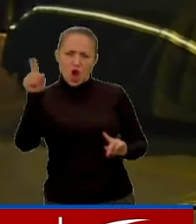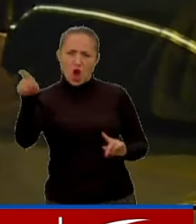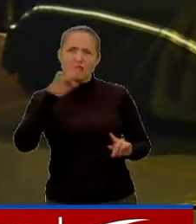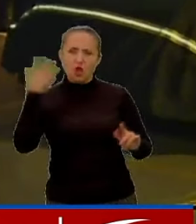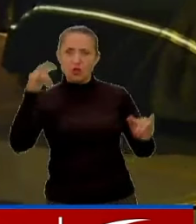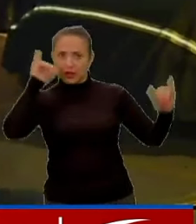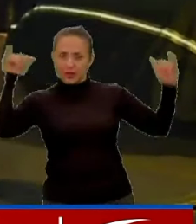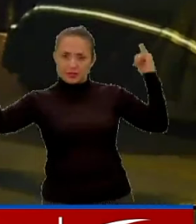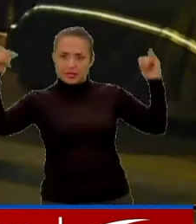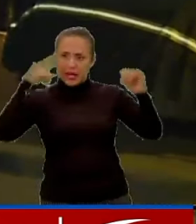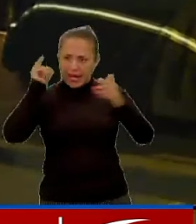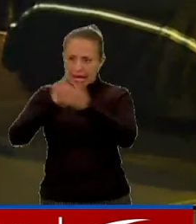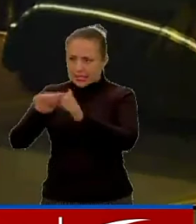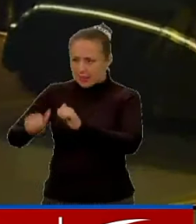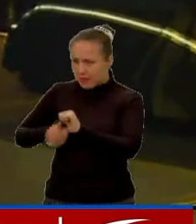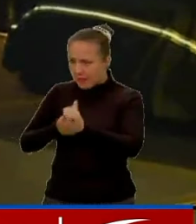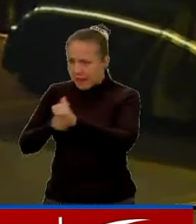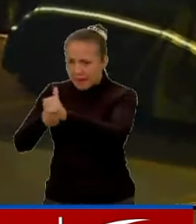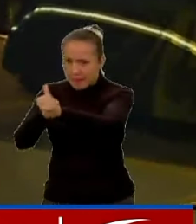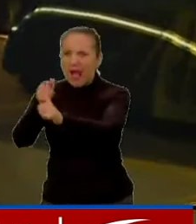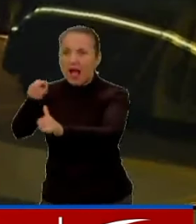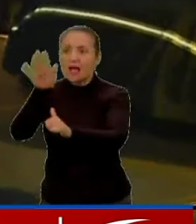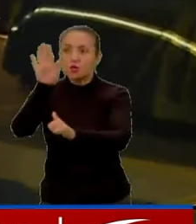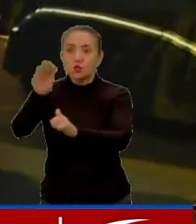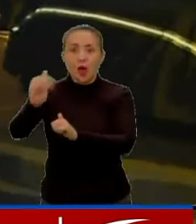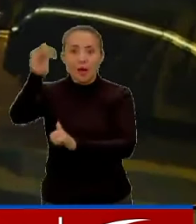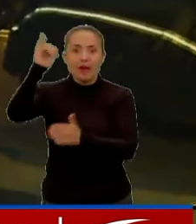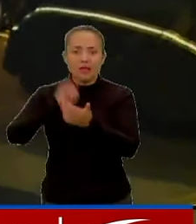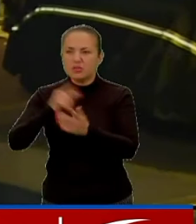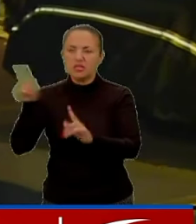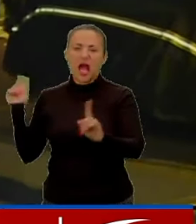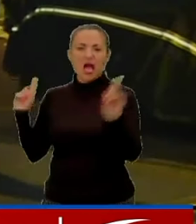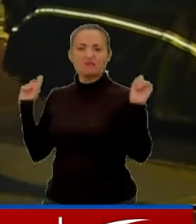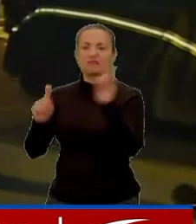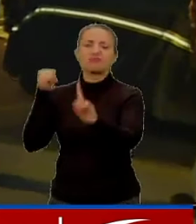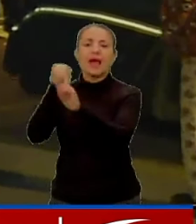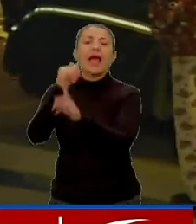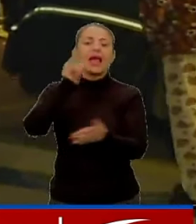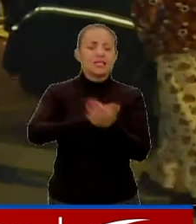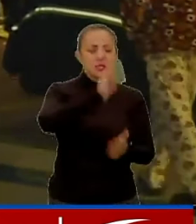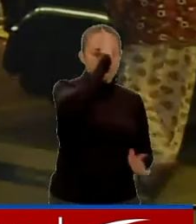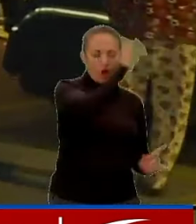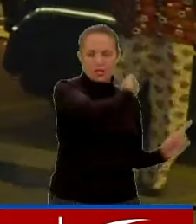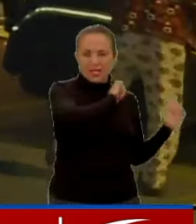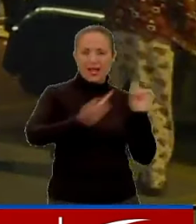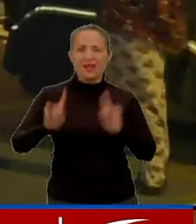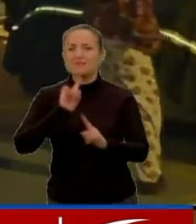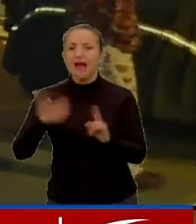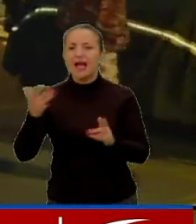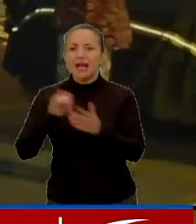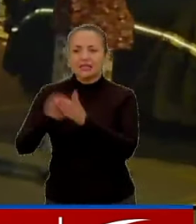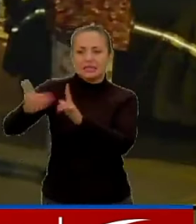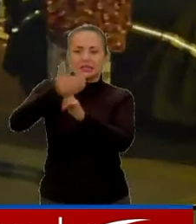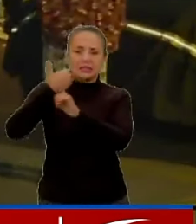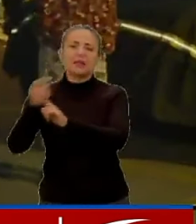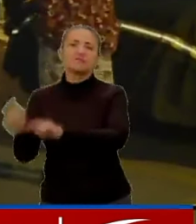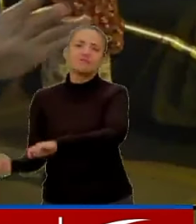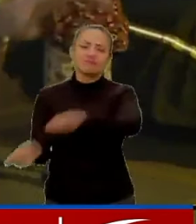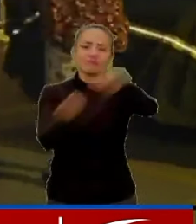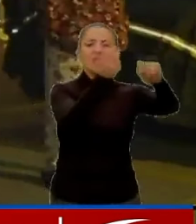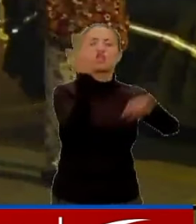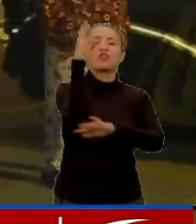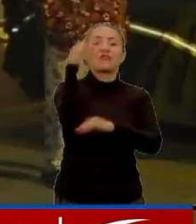lo siguieron hasta el apartamento. Algunos los agredieron y por eso la policía de Soacha llegó hasta este punto para protegerlo y llevarlo a la fiscalía.